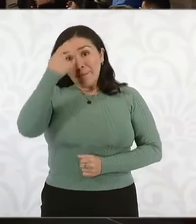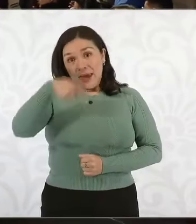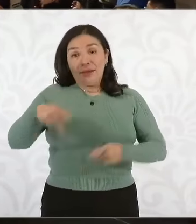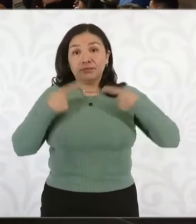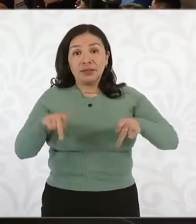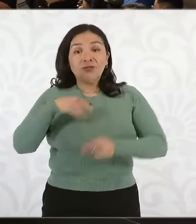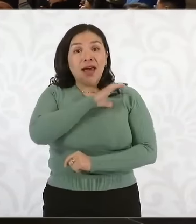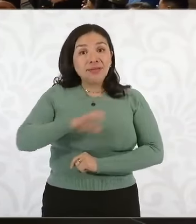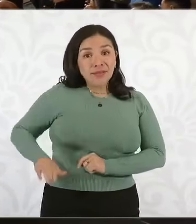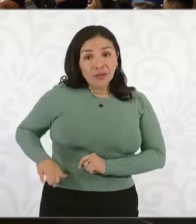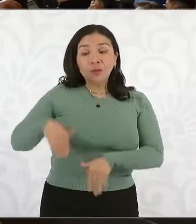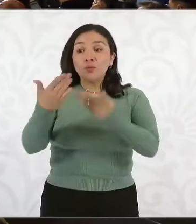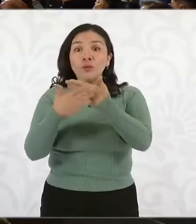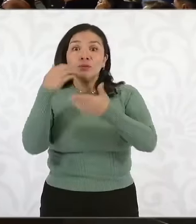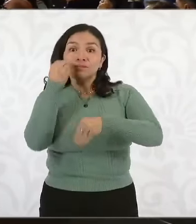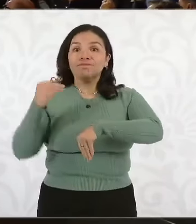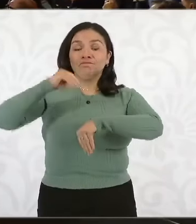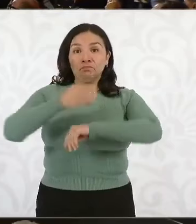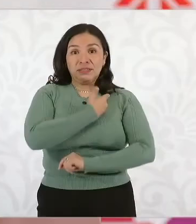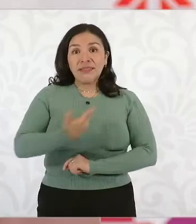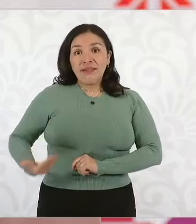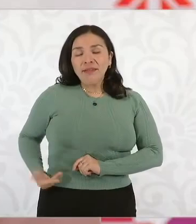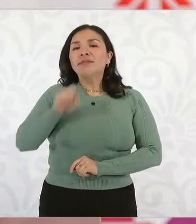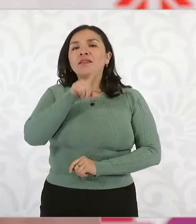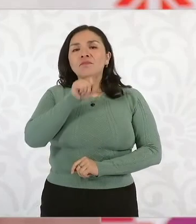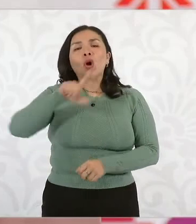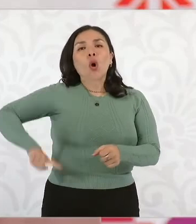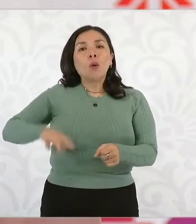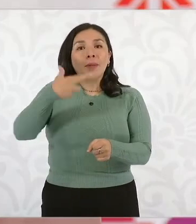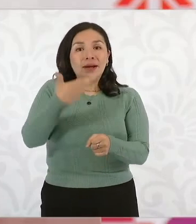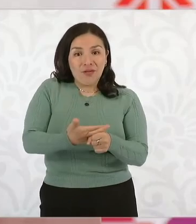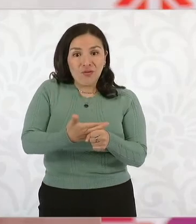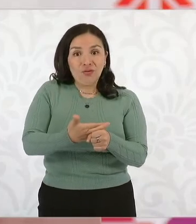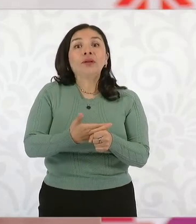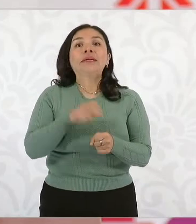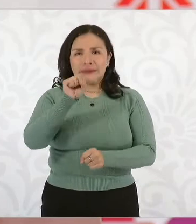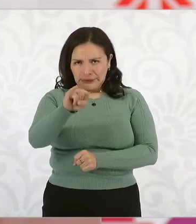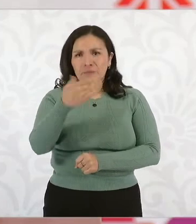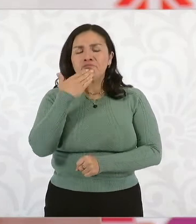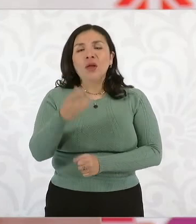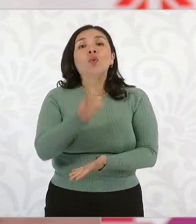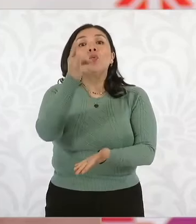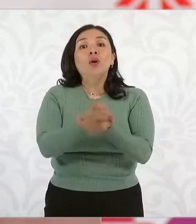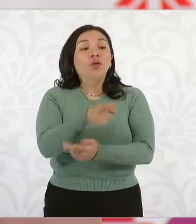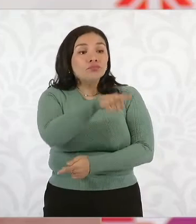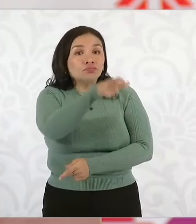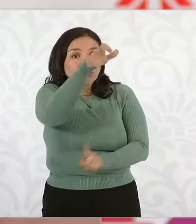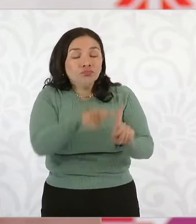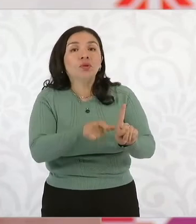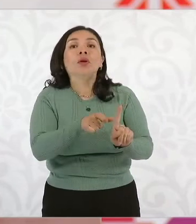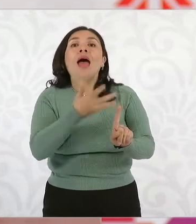Candidatas, candidatos a presidentes de la República y gobernadores solamente pueden tener la nacionalidad